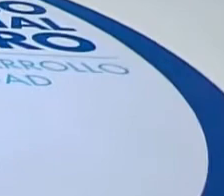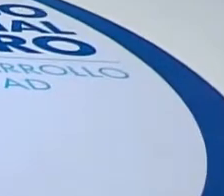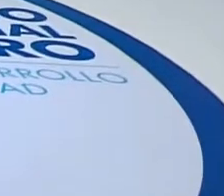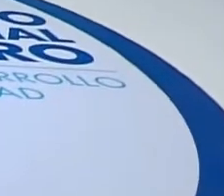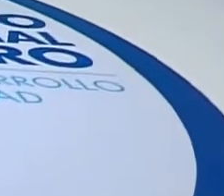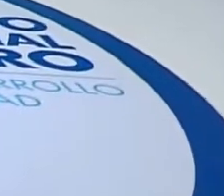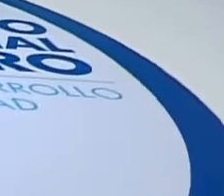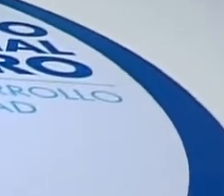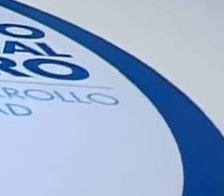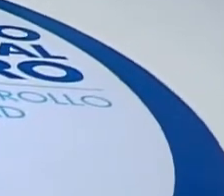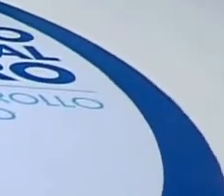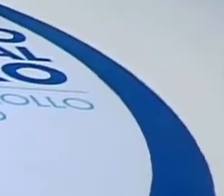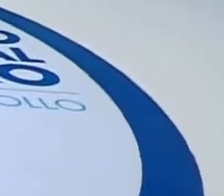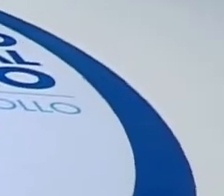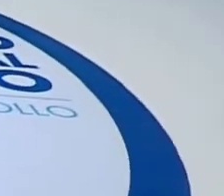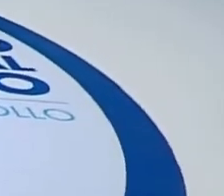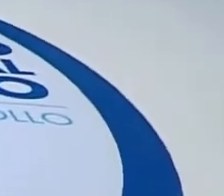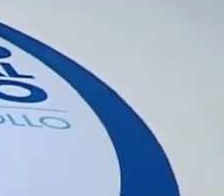Bueno, nuevamente...